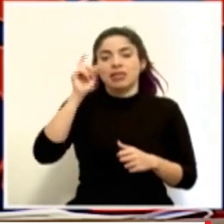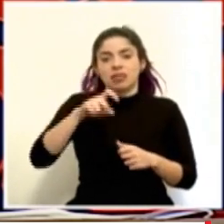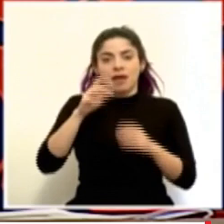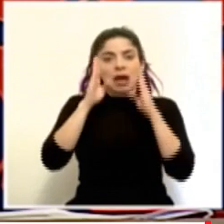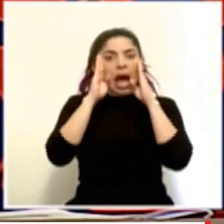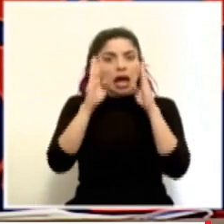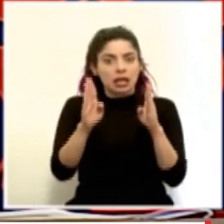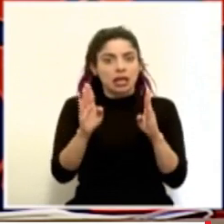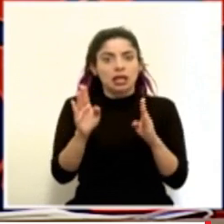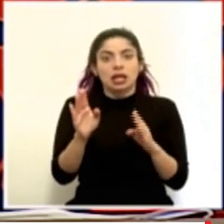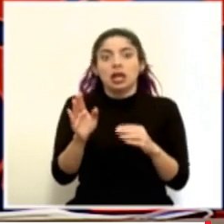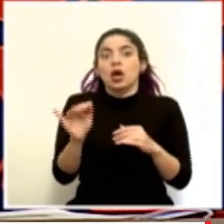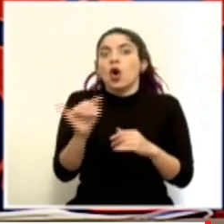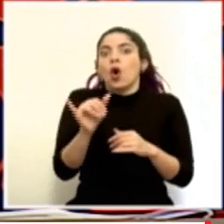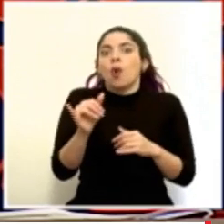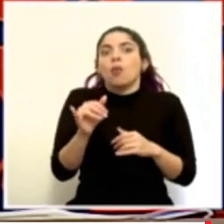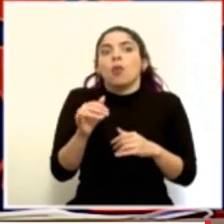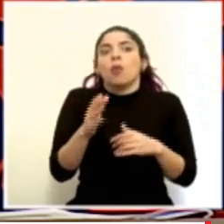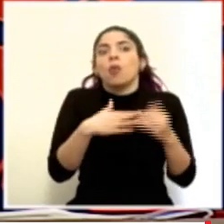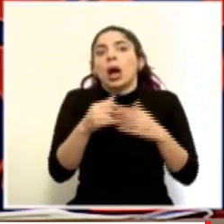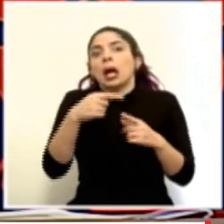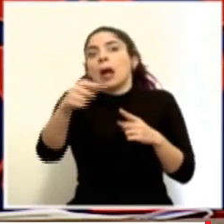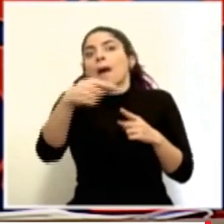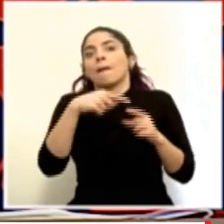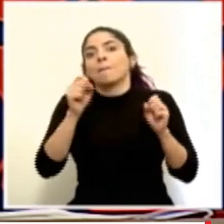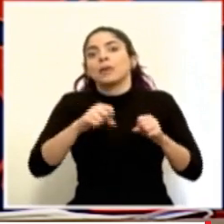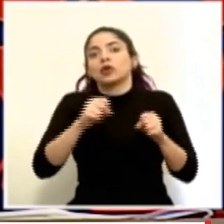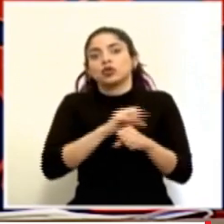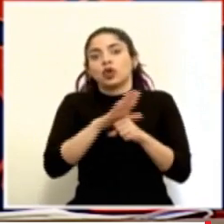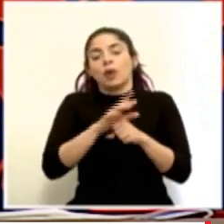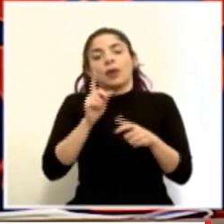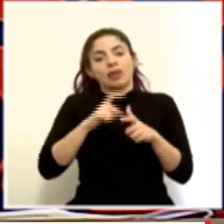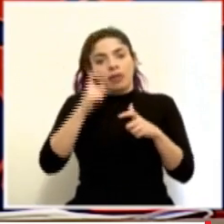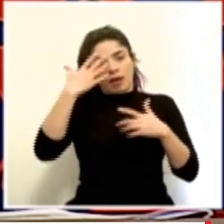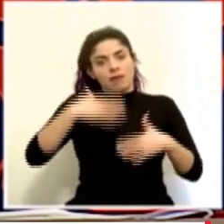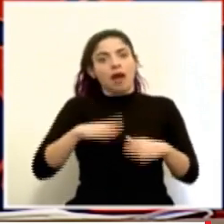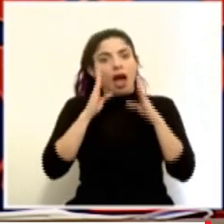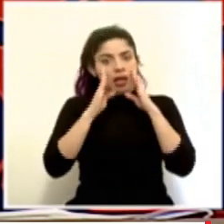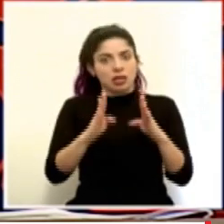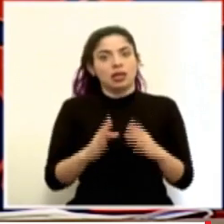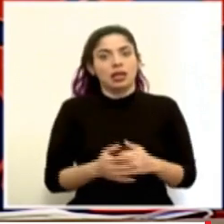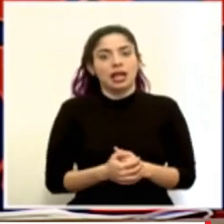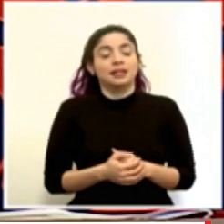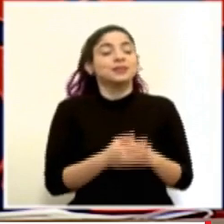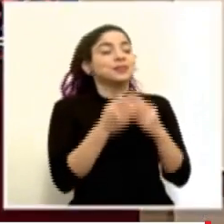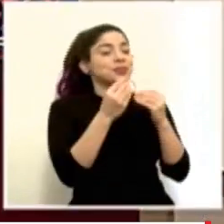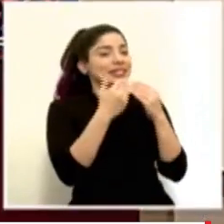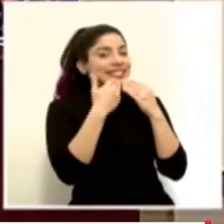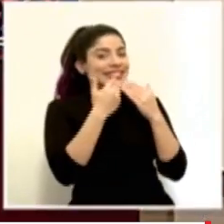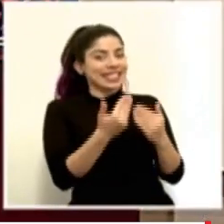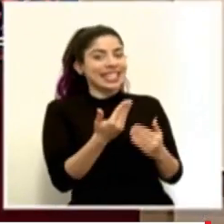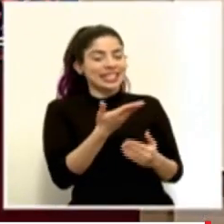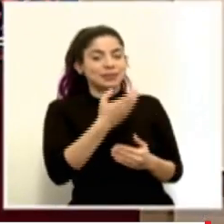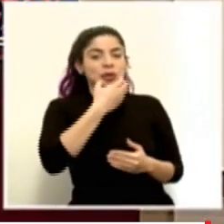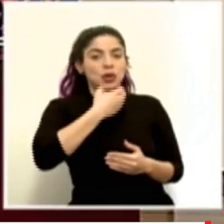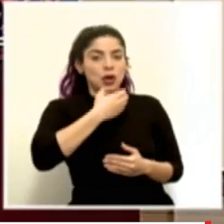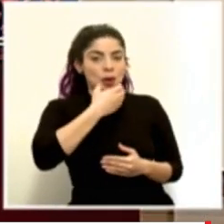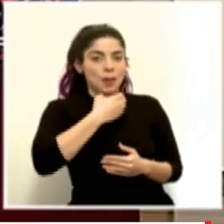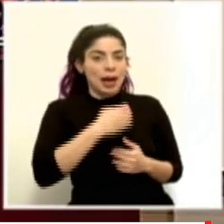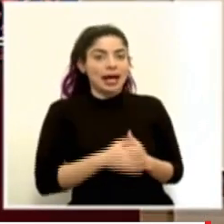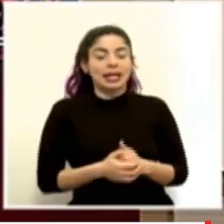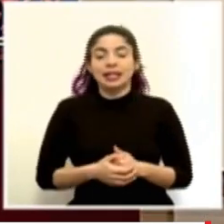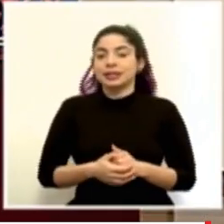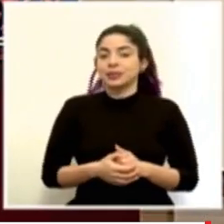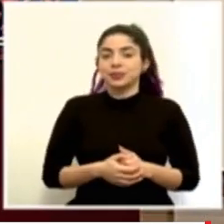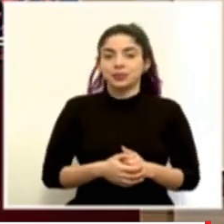atenderse como si cualquiera de estos pacientes es un paciente COVID-19. Muchísimas gracias a don Román Macaya.